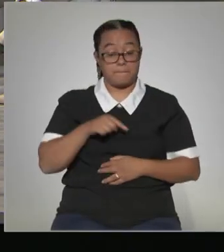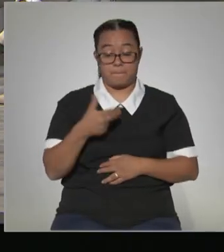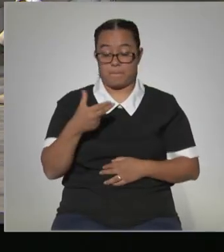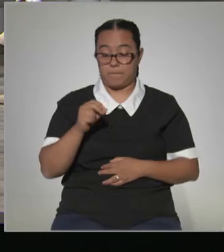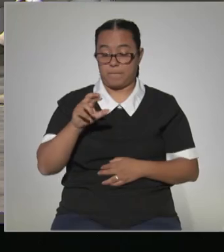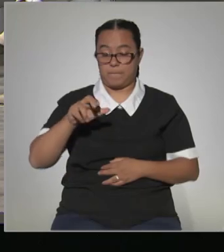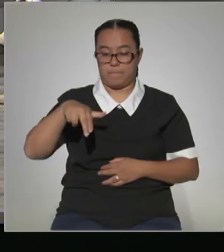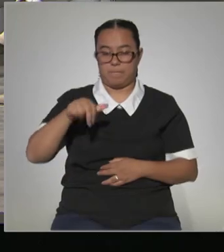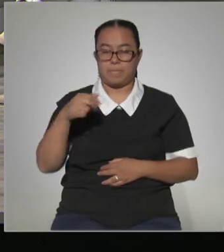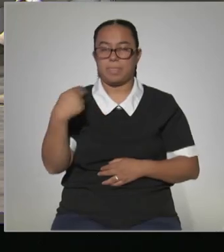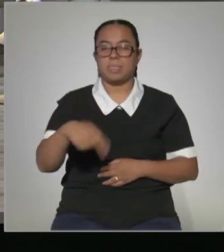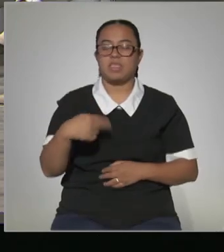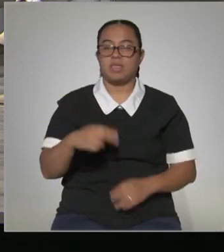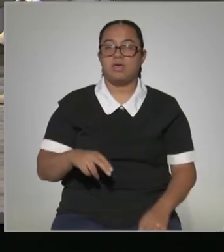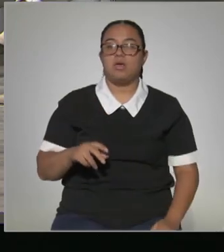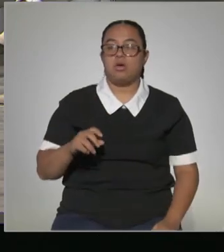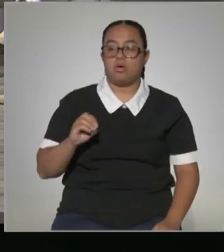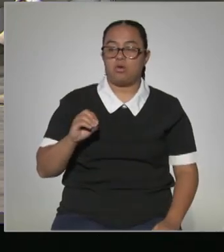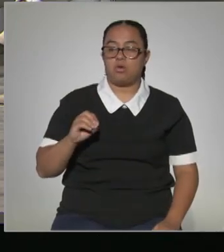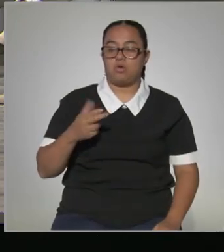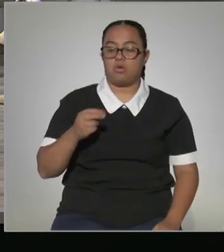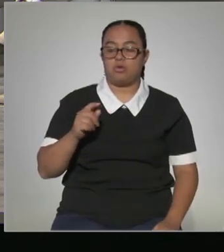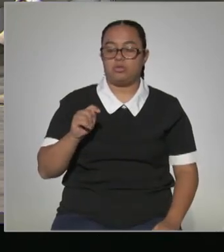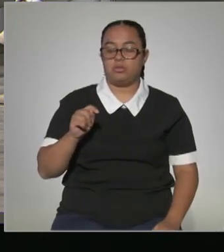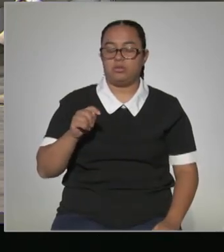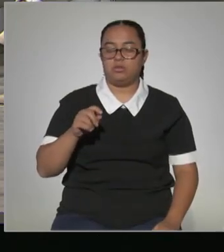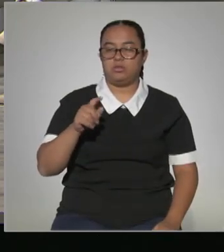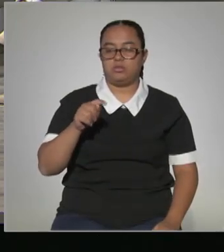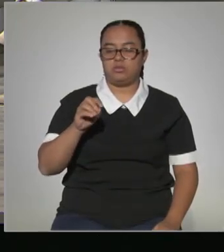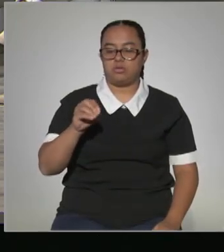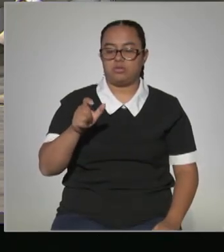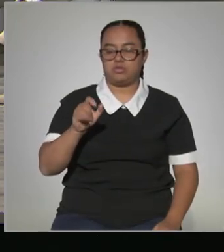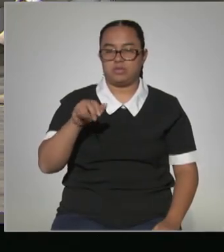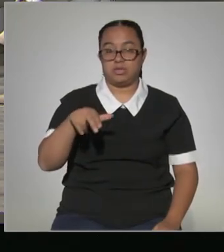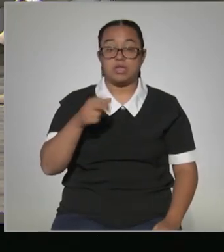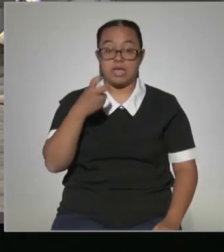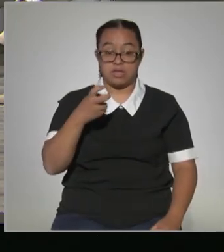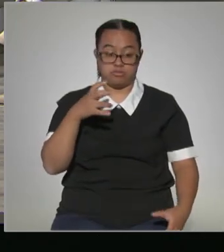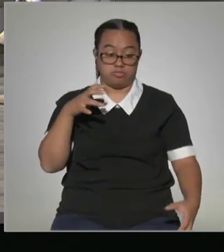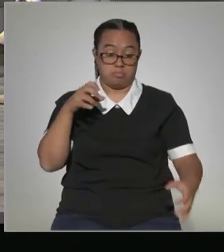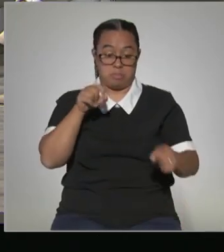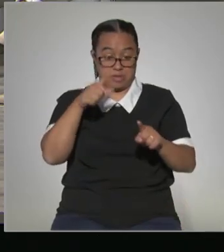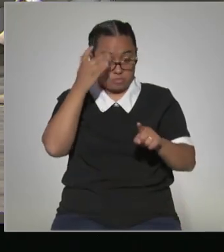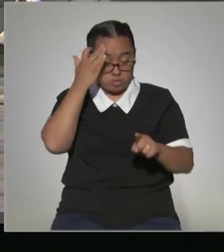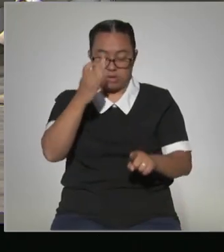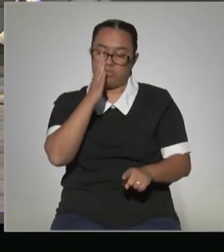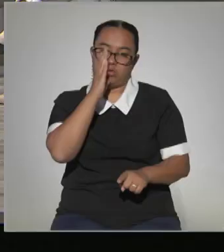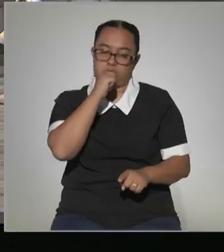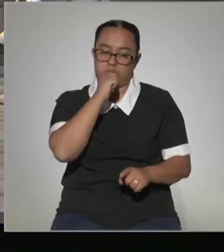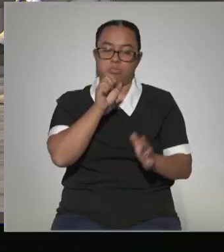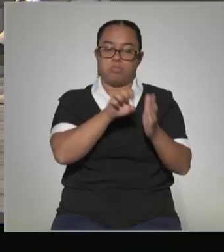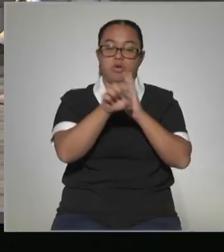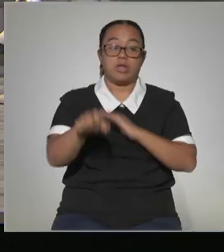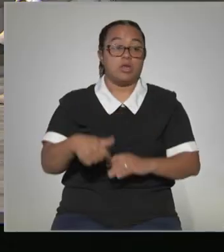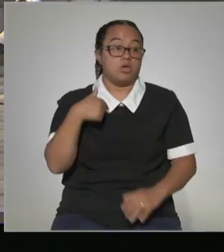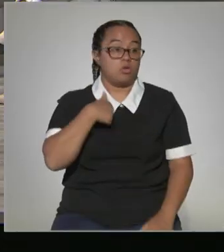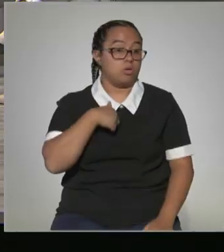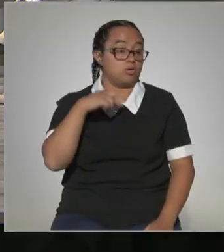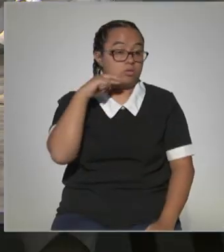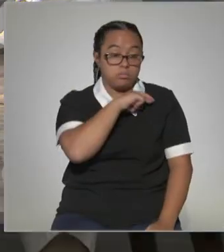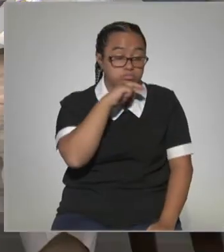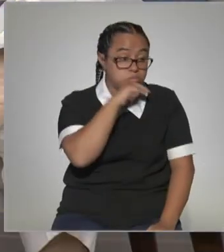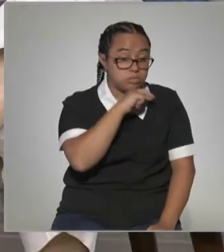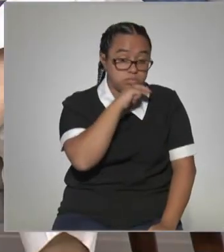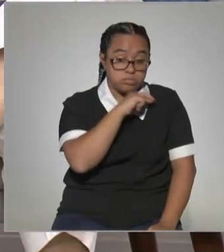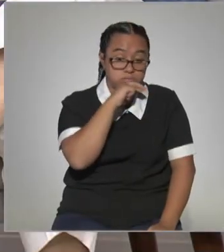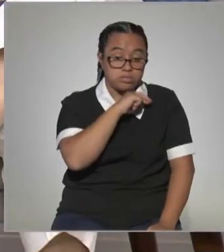se llama oxitocina, no pueden coexistir al mismo tiempo. Entonces, si yo estoy con toda la prisa, yo no